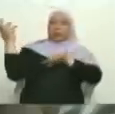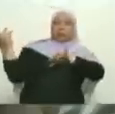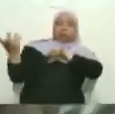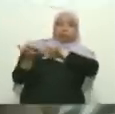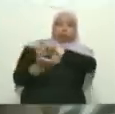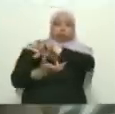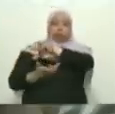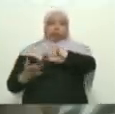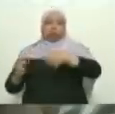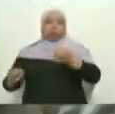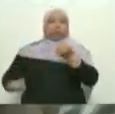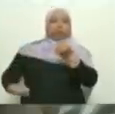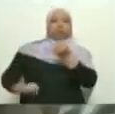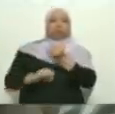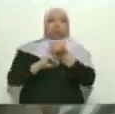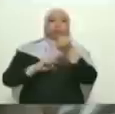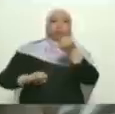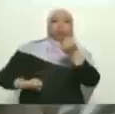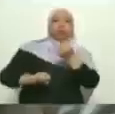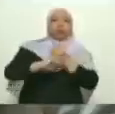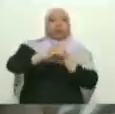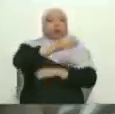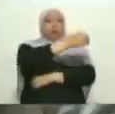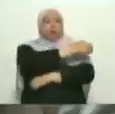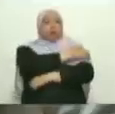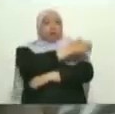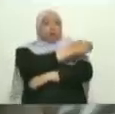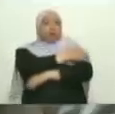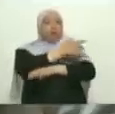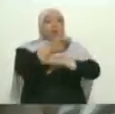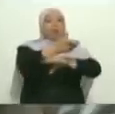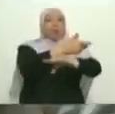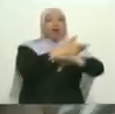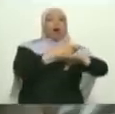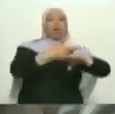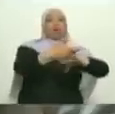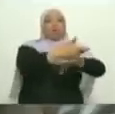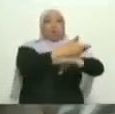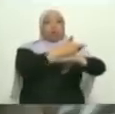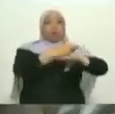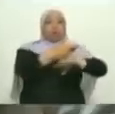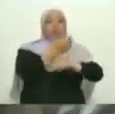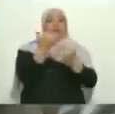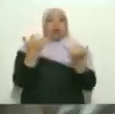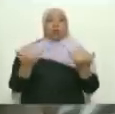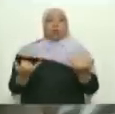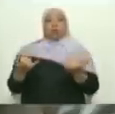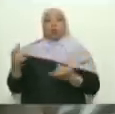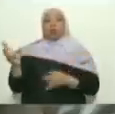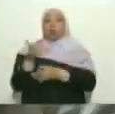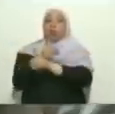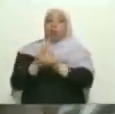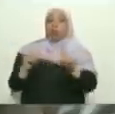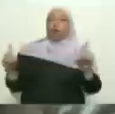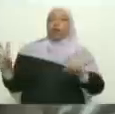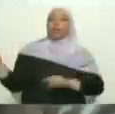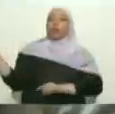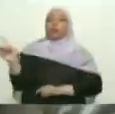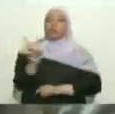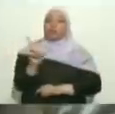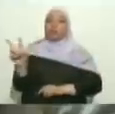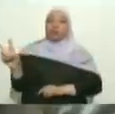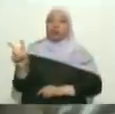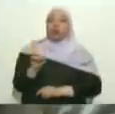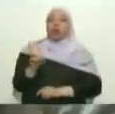con apoyo de potencias extranjeras, como ha ocurrido con la democracia venezolana, que nace